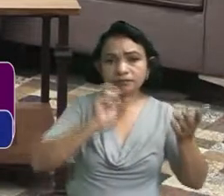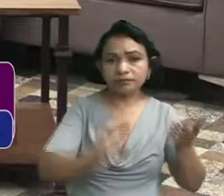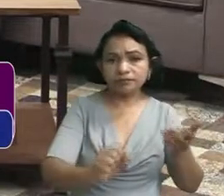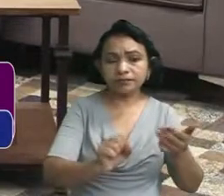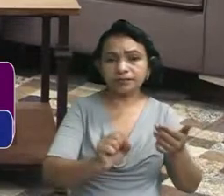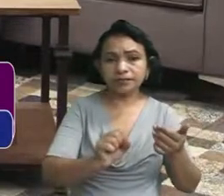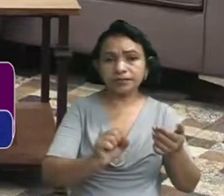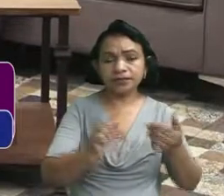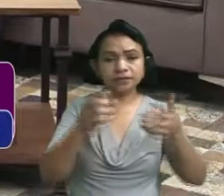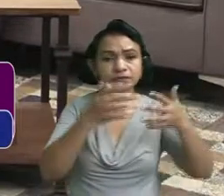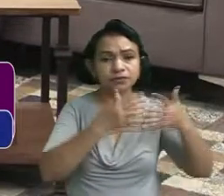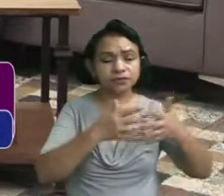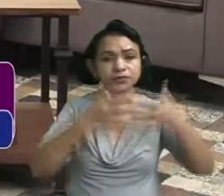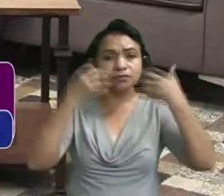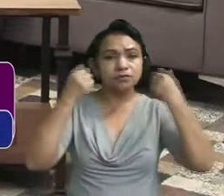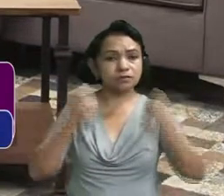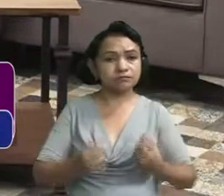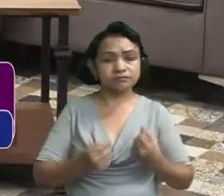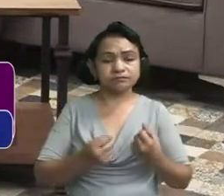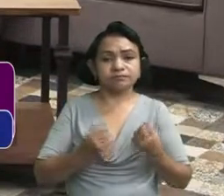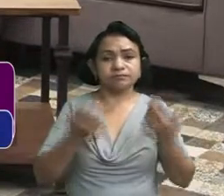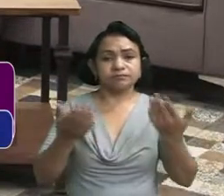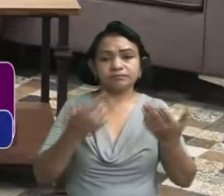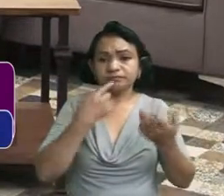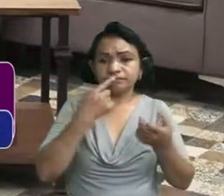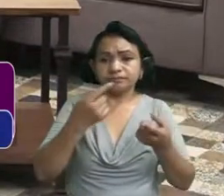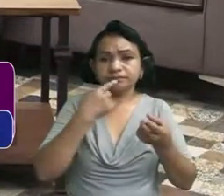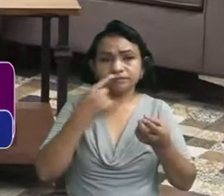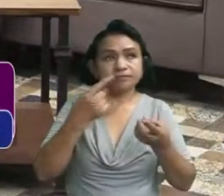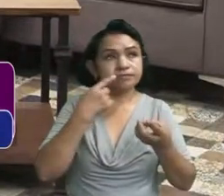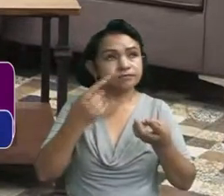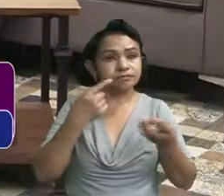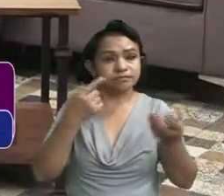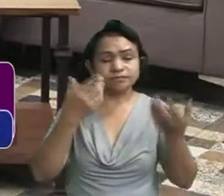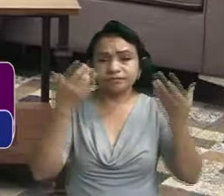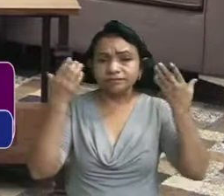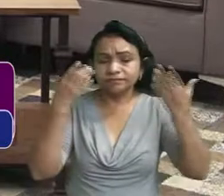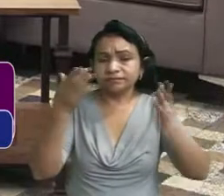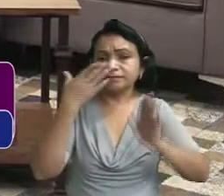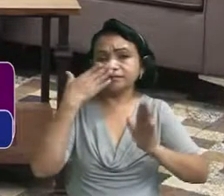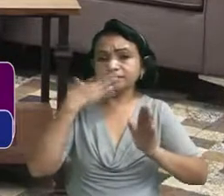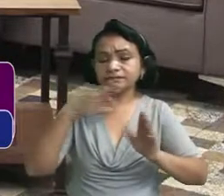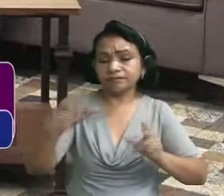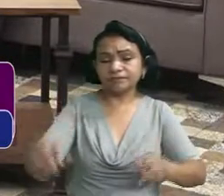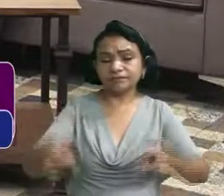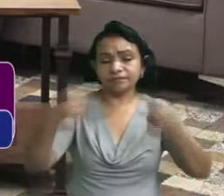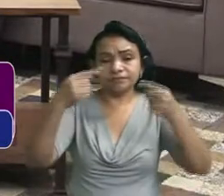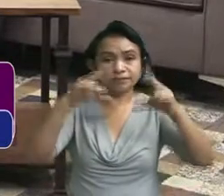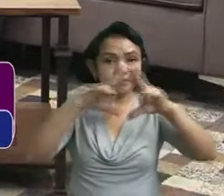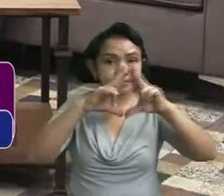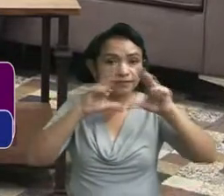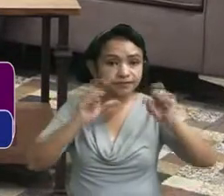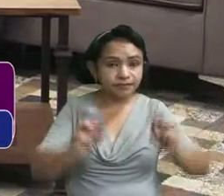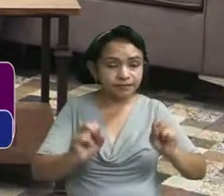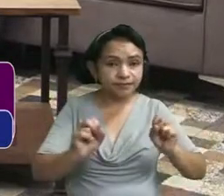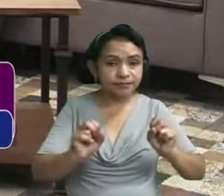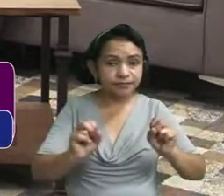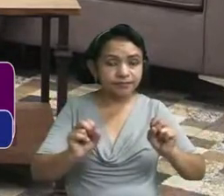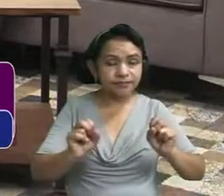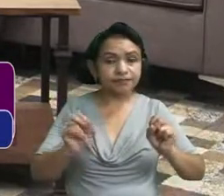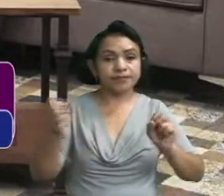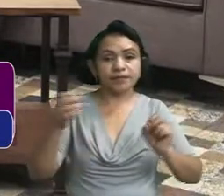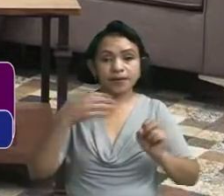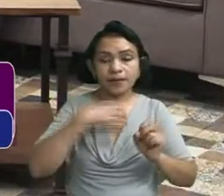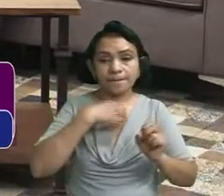delegado diplomático de los Estados Unidos, avalando todo tipo de barbaridades en contra de nuestro país, que incluso iban contra los principios de la